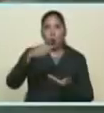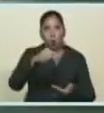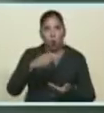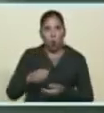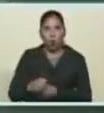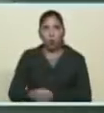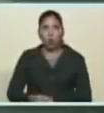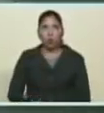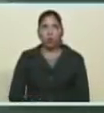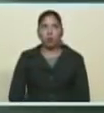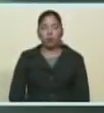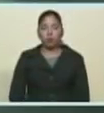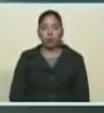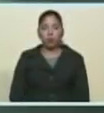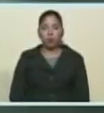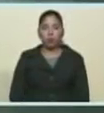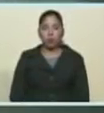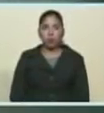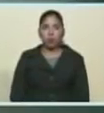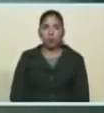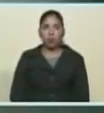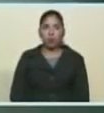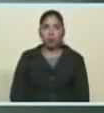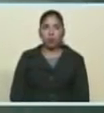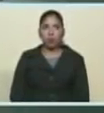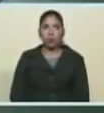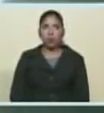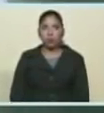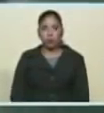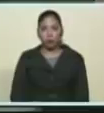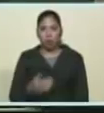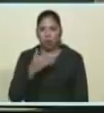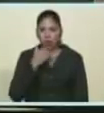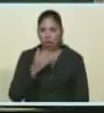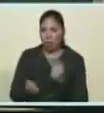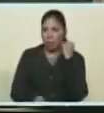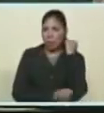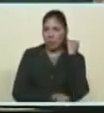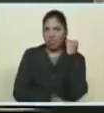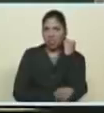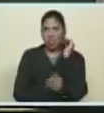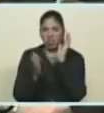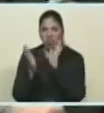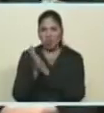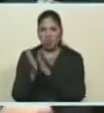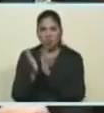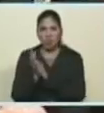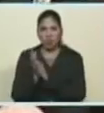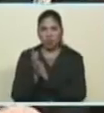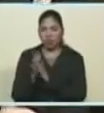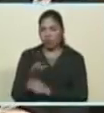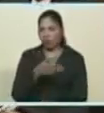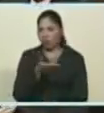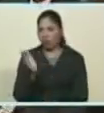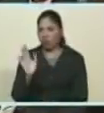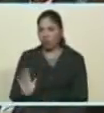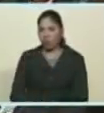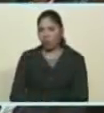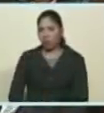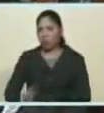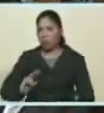beneficios laborales. Correcto, ni un aplauso dan ustedes, ¿vale? Como que vamos a revertir estos